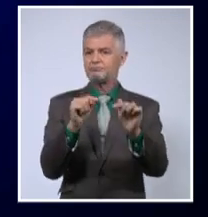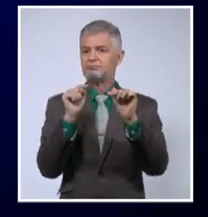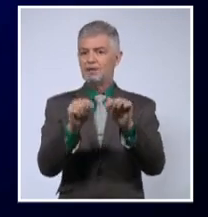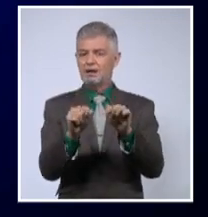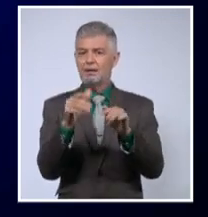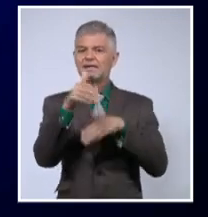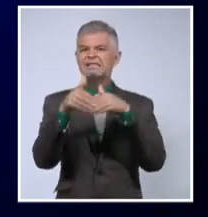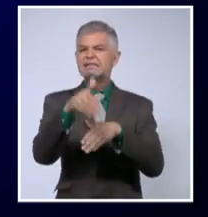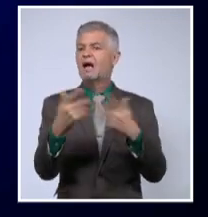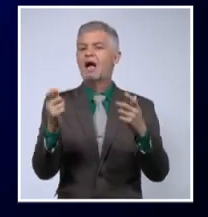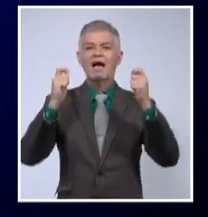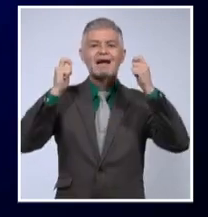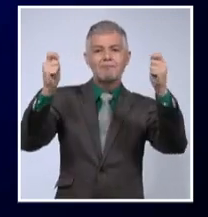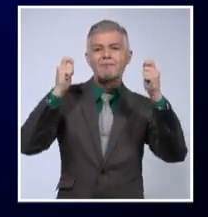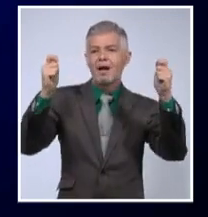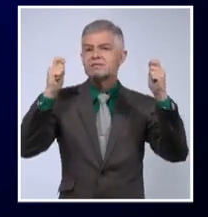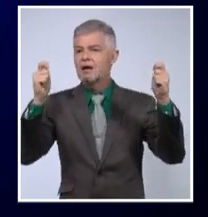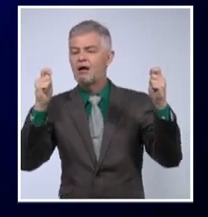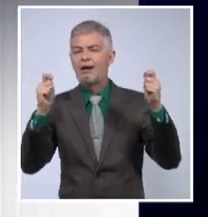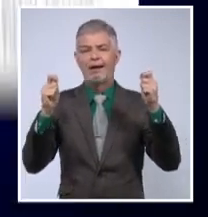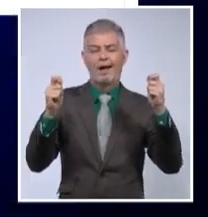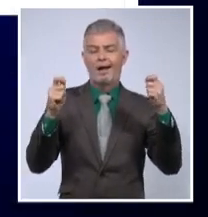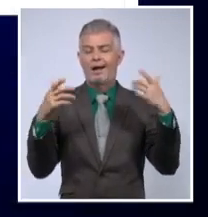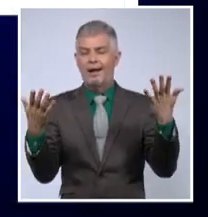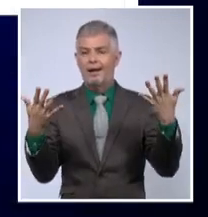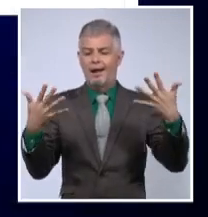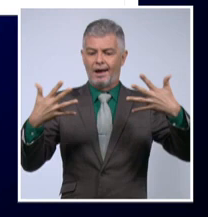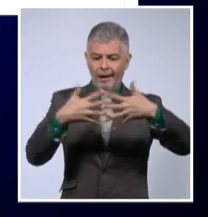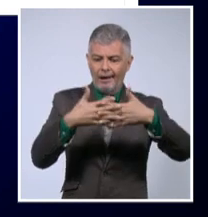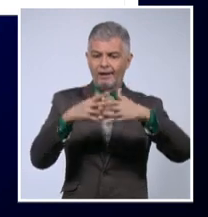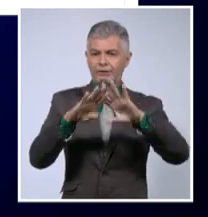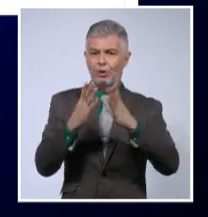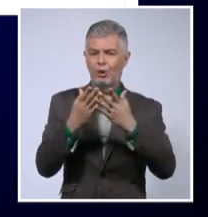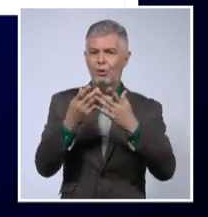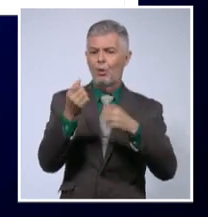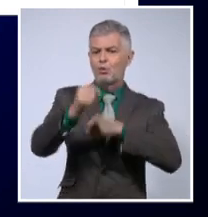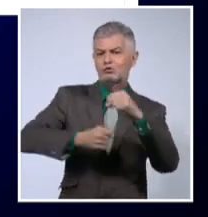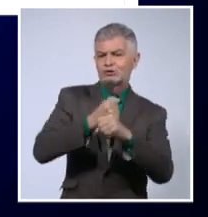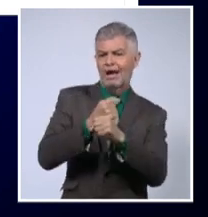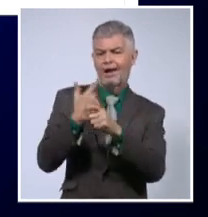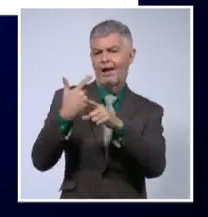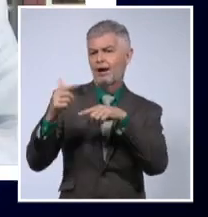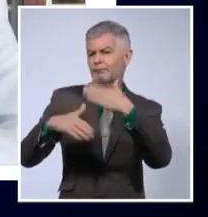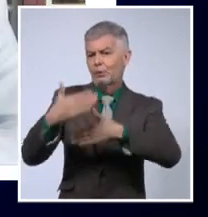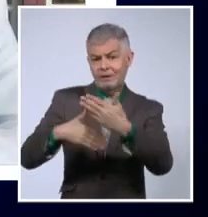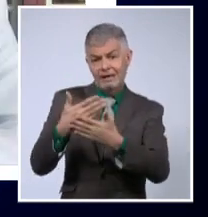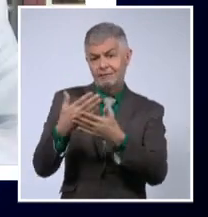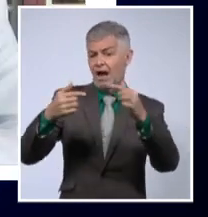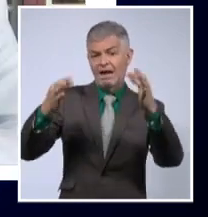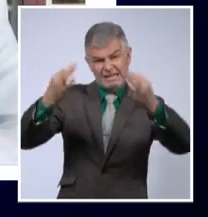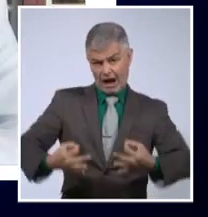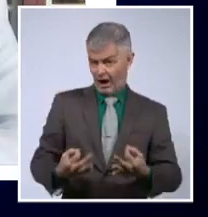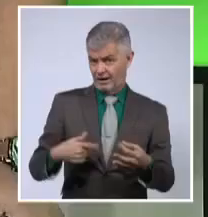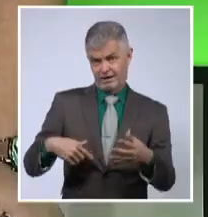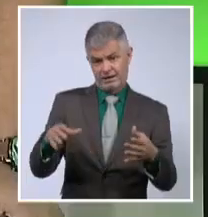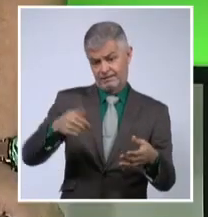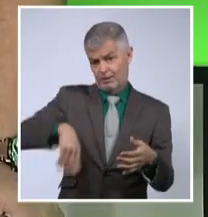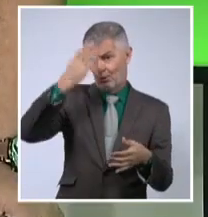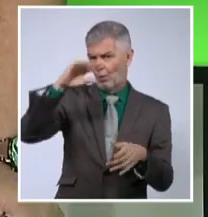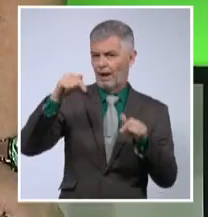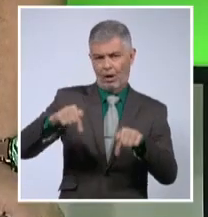fuerte campaña bien articulada y que usaba a su favor problemáticas presentes en la sociedad cubana actual. Mientras no